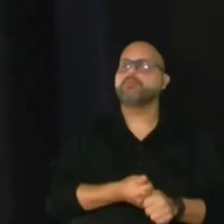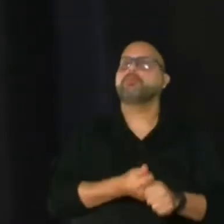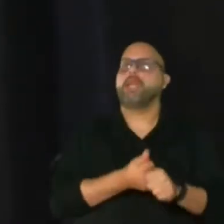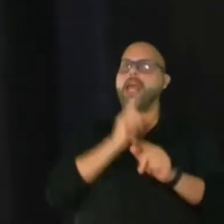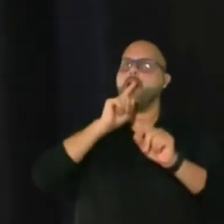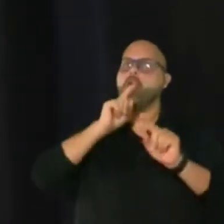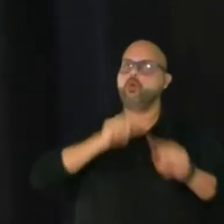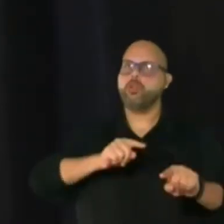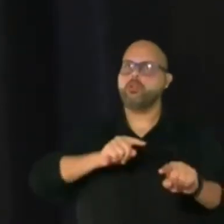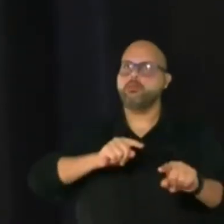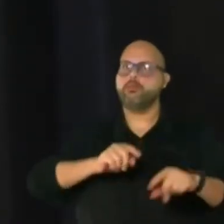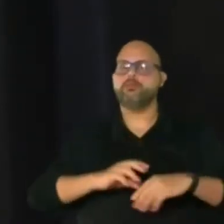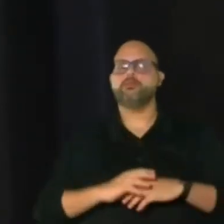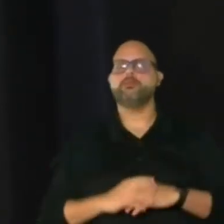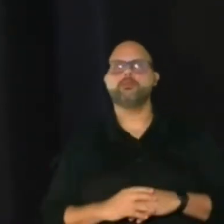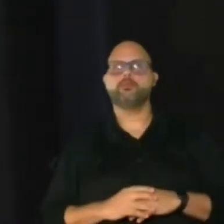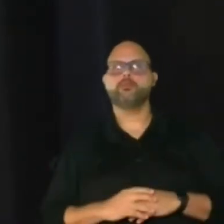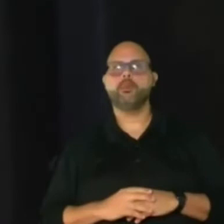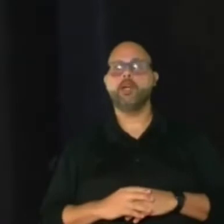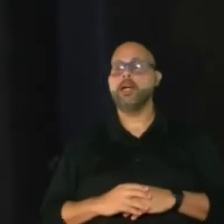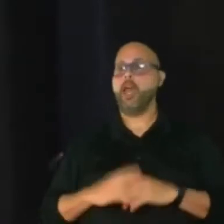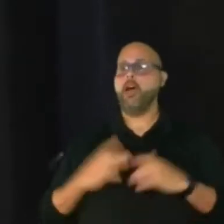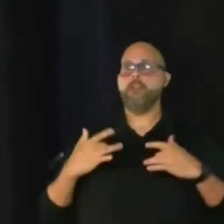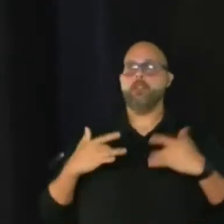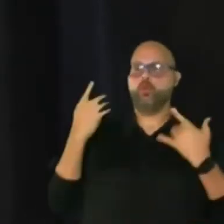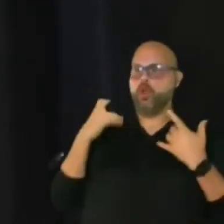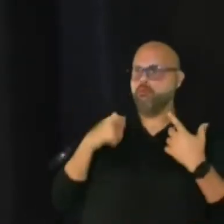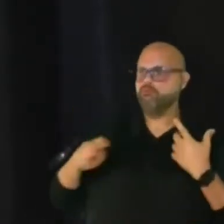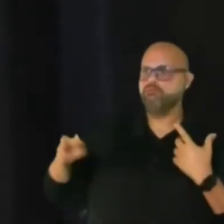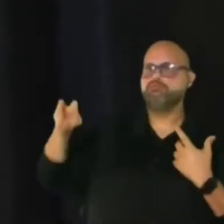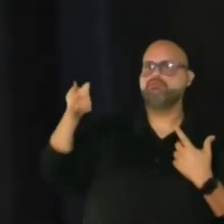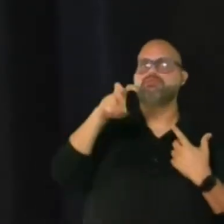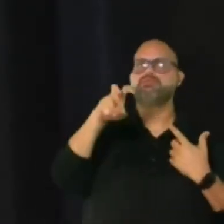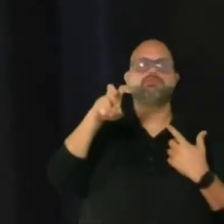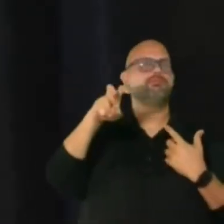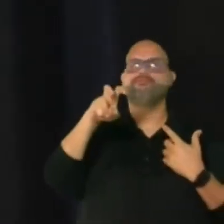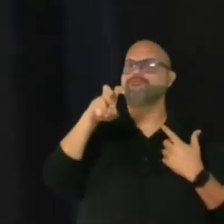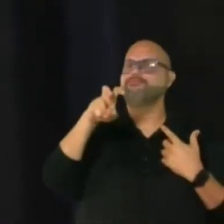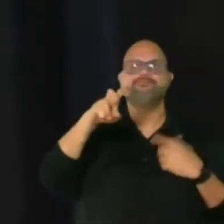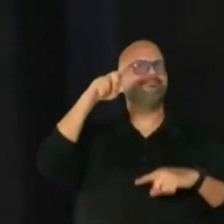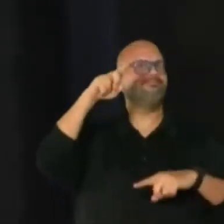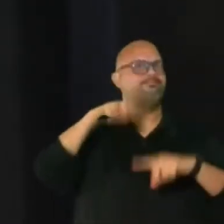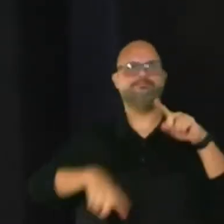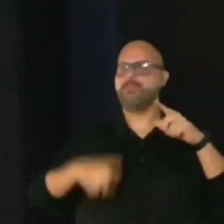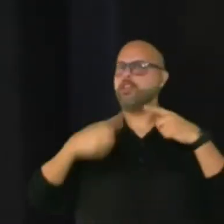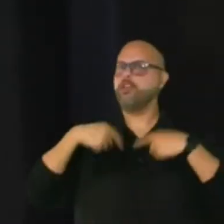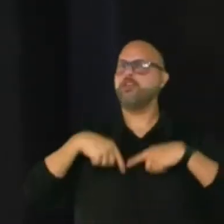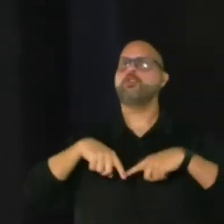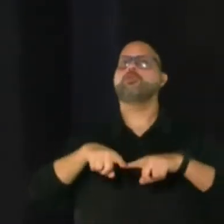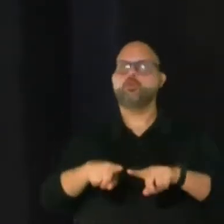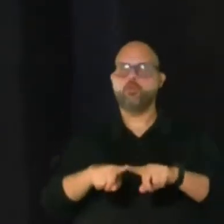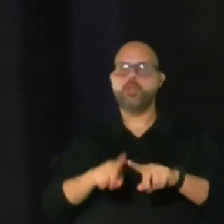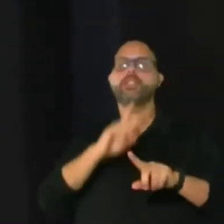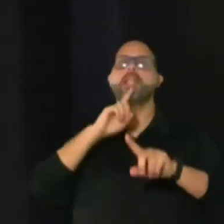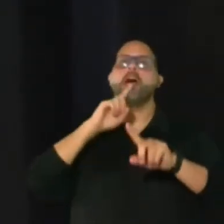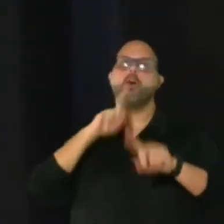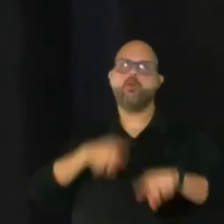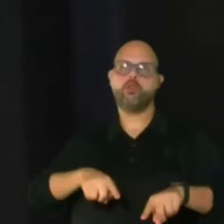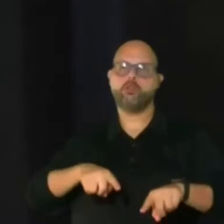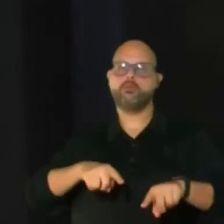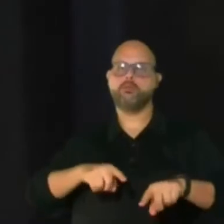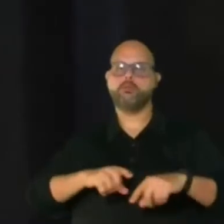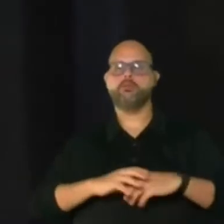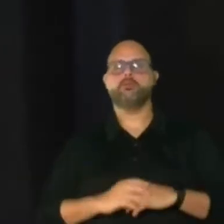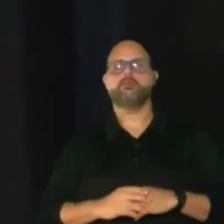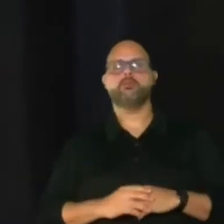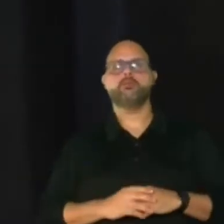Las atracciones de aventuras y excursiones no estarán permitidas durante la vigencia de esta orden. Se ordena